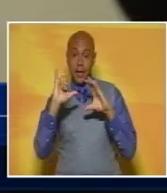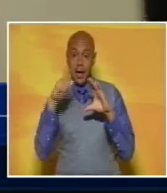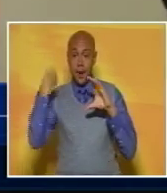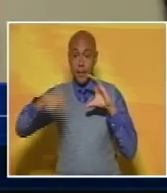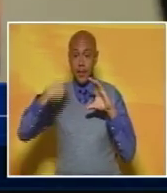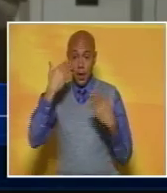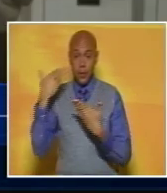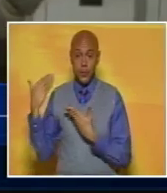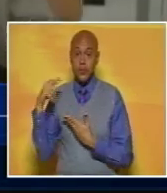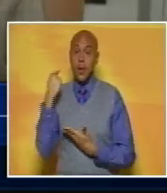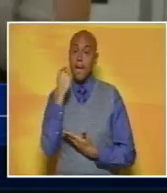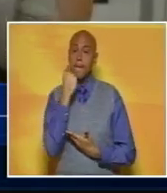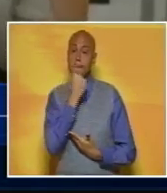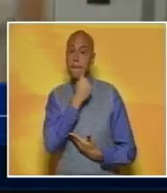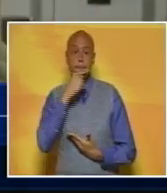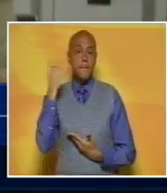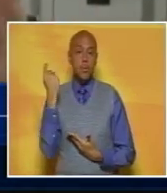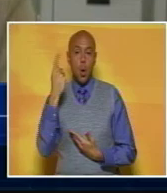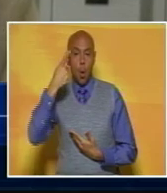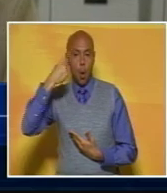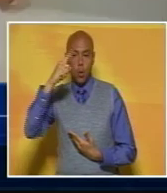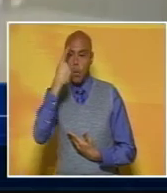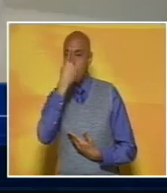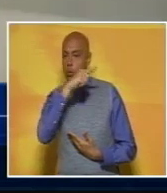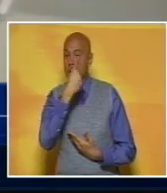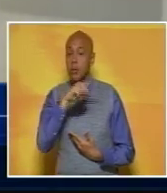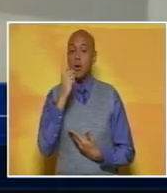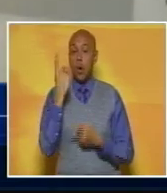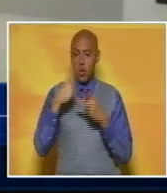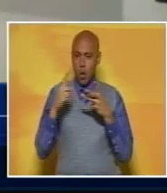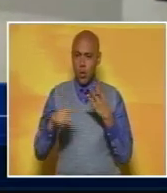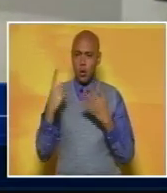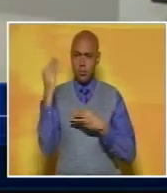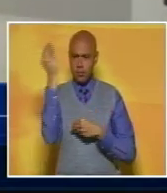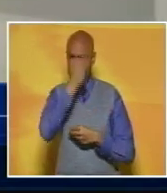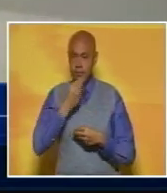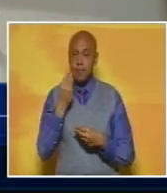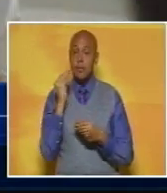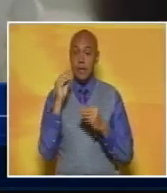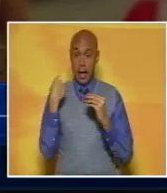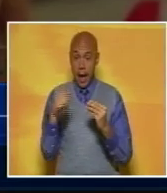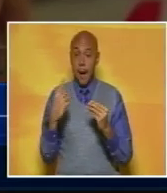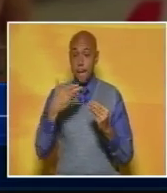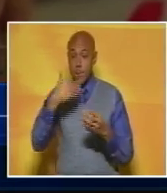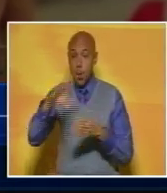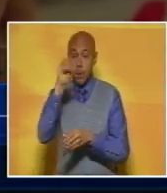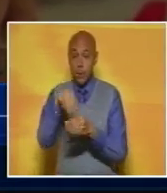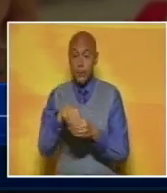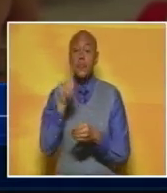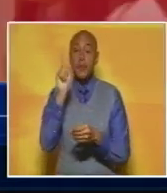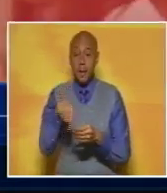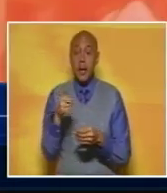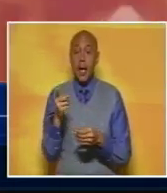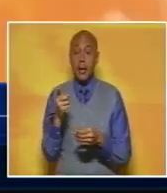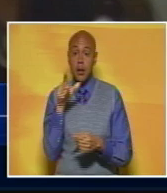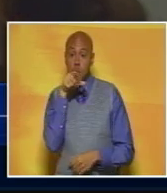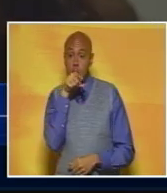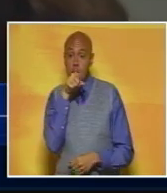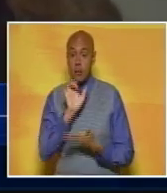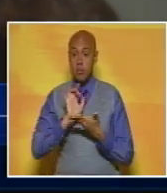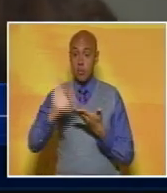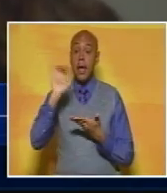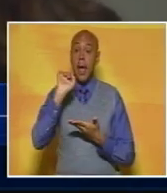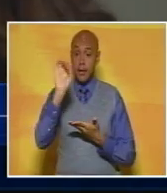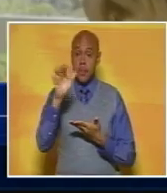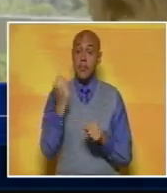los pintalabios, sombras de ojos y otros productos cosméticos que formarán parte de la marca. Escribió que ha estado trabajando